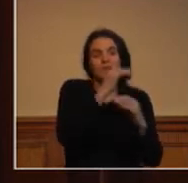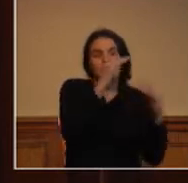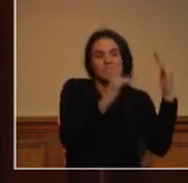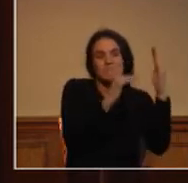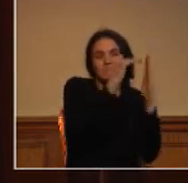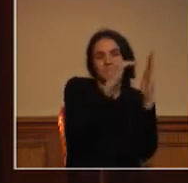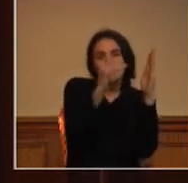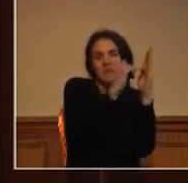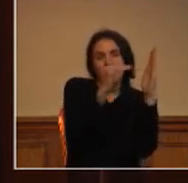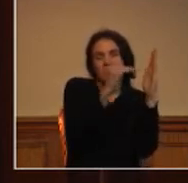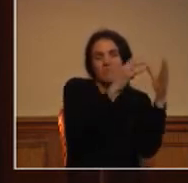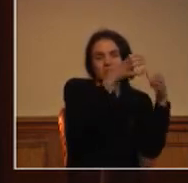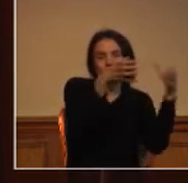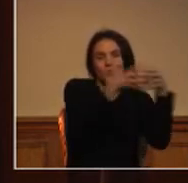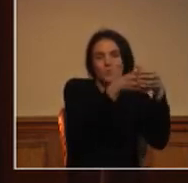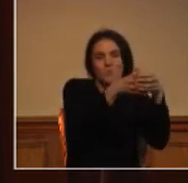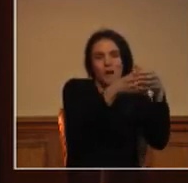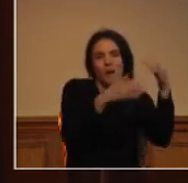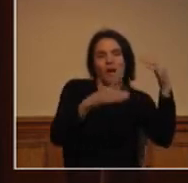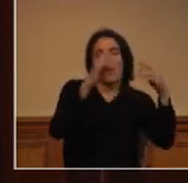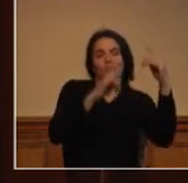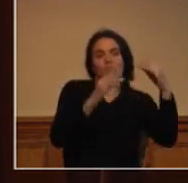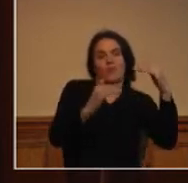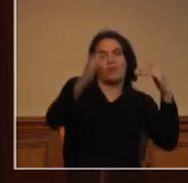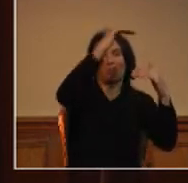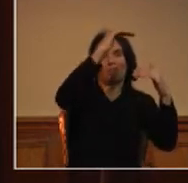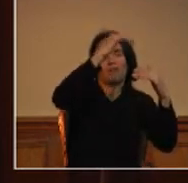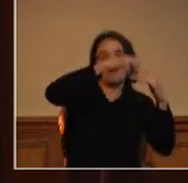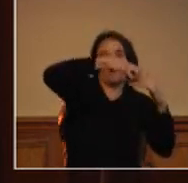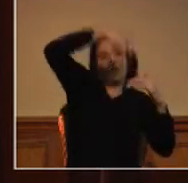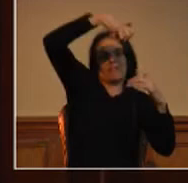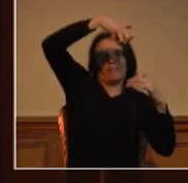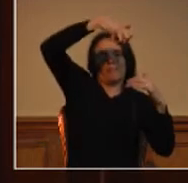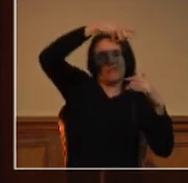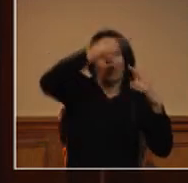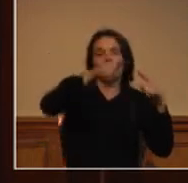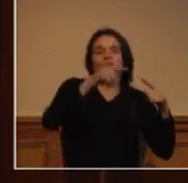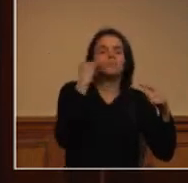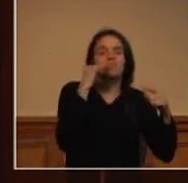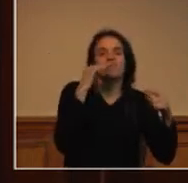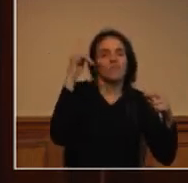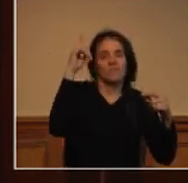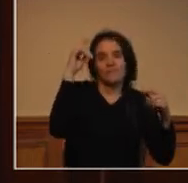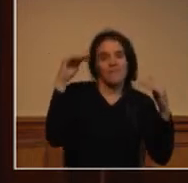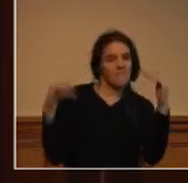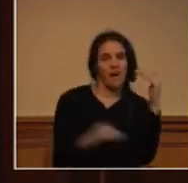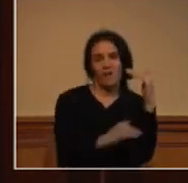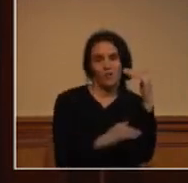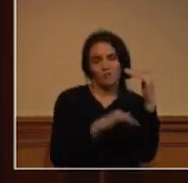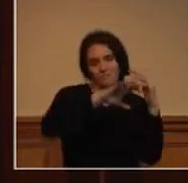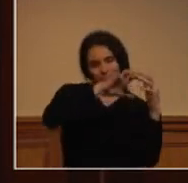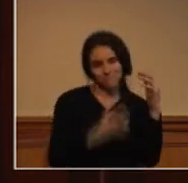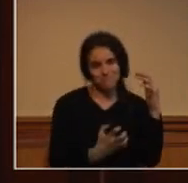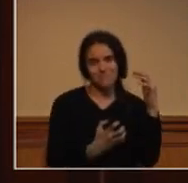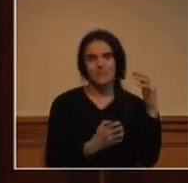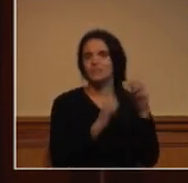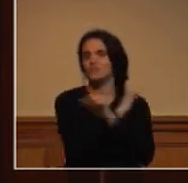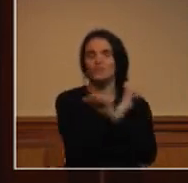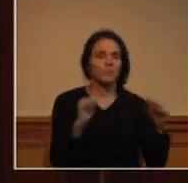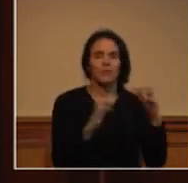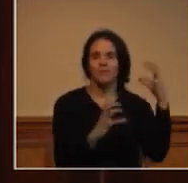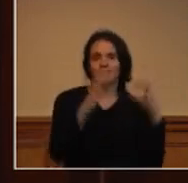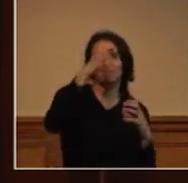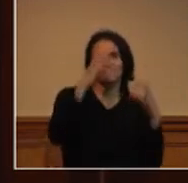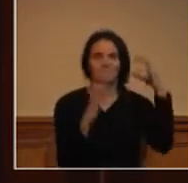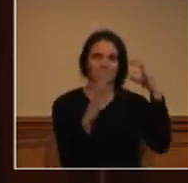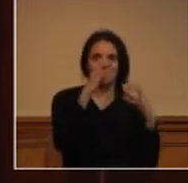grupal tiene unos niños que están muy arriba, entonces no la jalan para arriba, y tiene otros chicos que están muy abajo y entonces no la jala para abajo, y